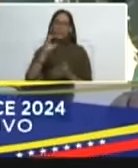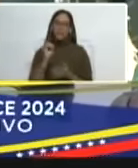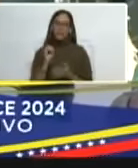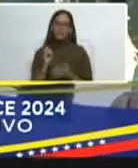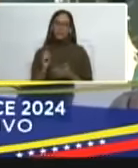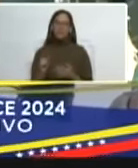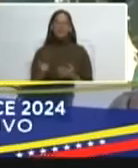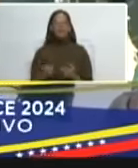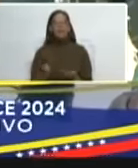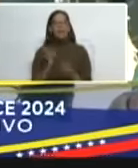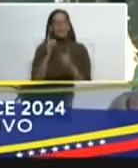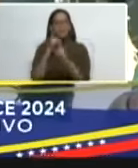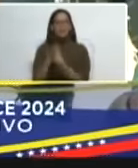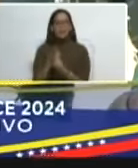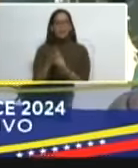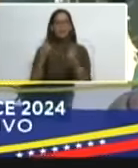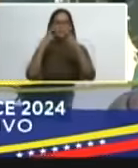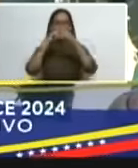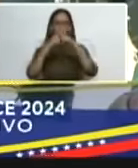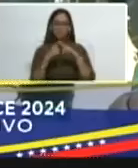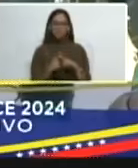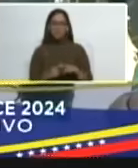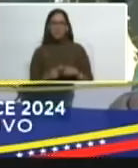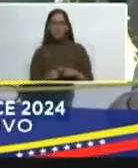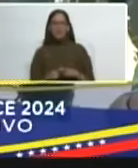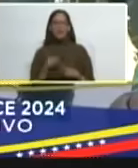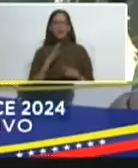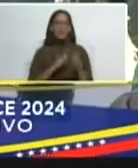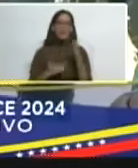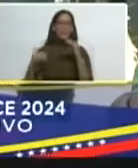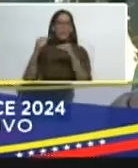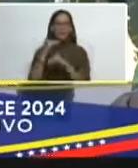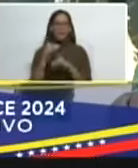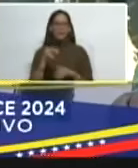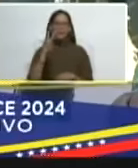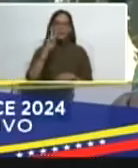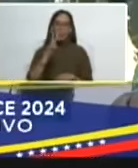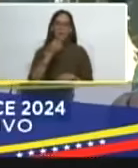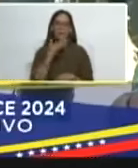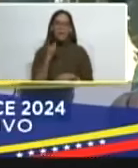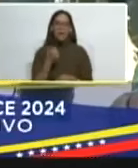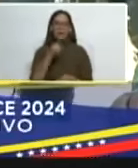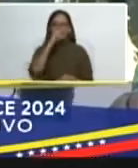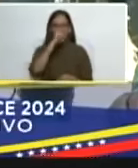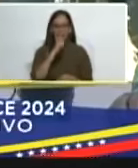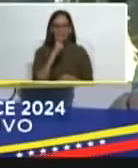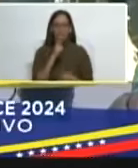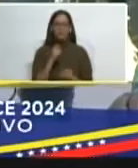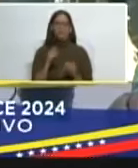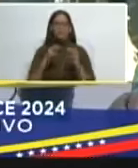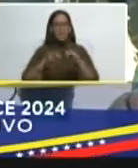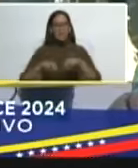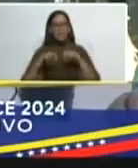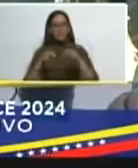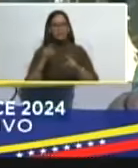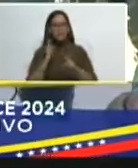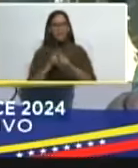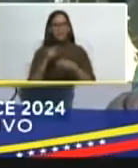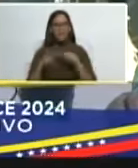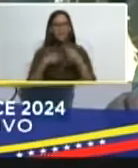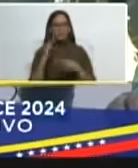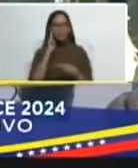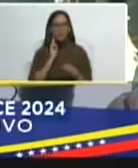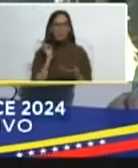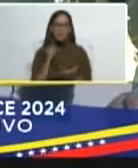y alcanzar una cifra que va a estar por encima de los dos mejores años de la agricultura desde que la Revolución Bolivariana